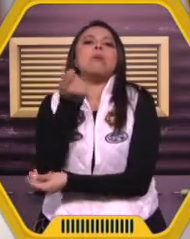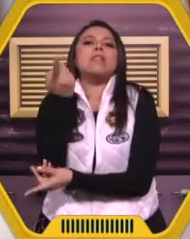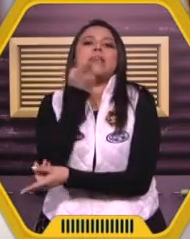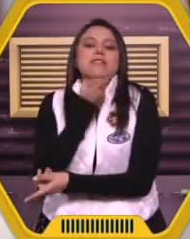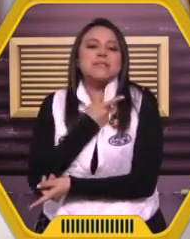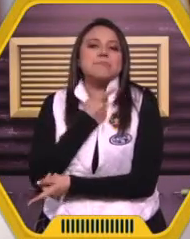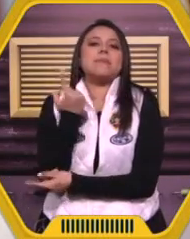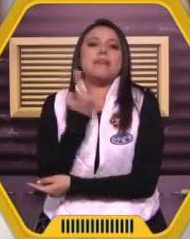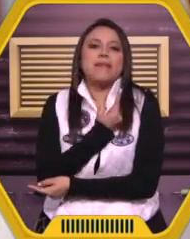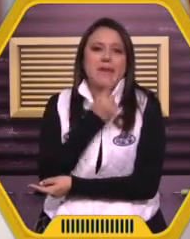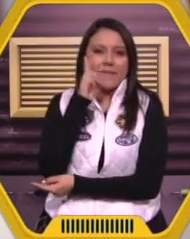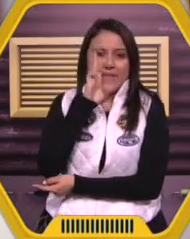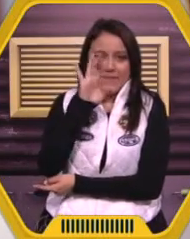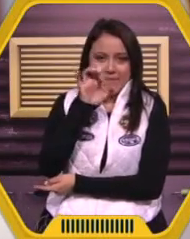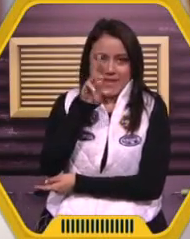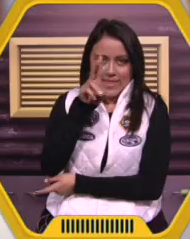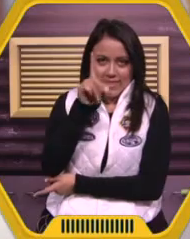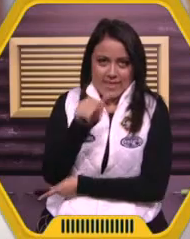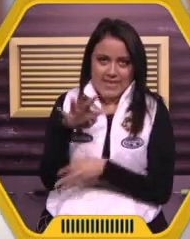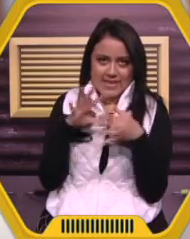nos consintieron con Brenda Cervantes.